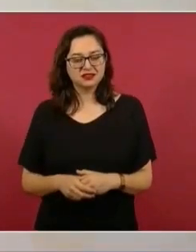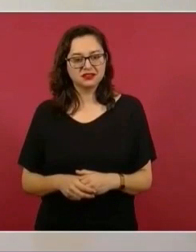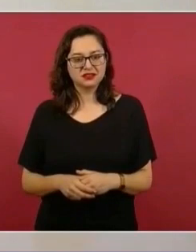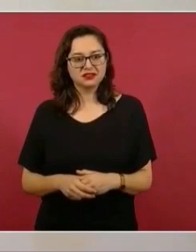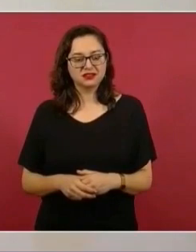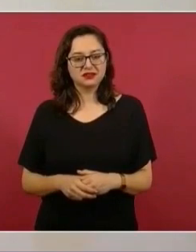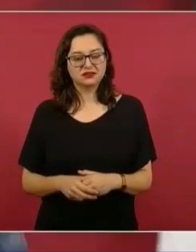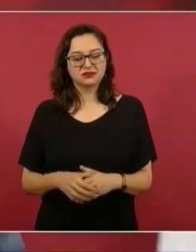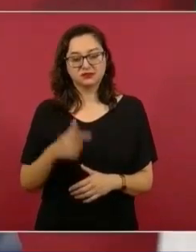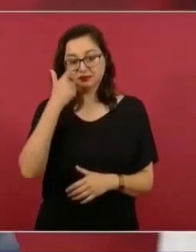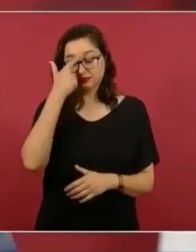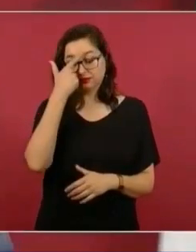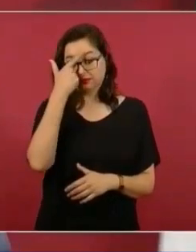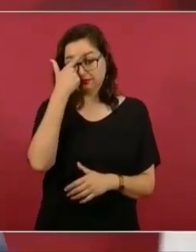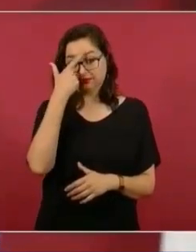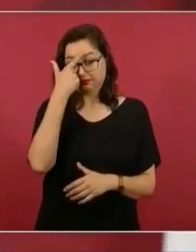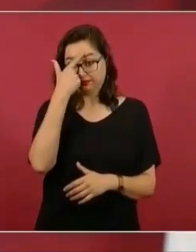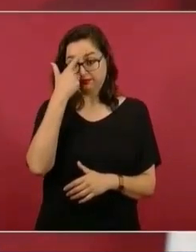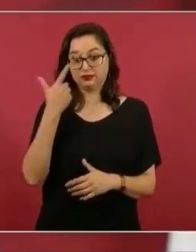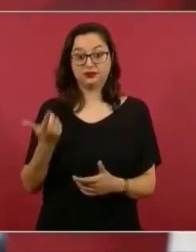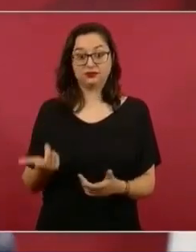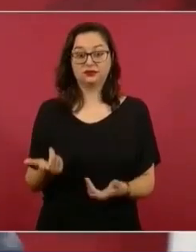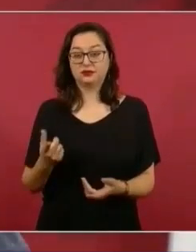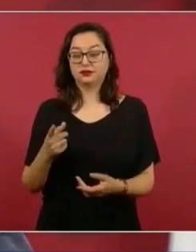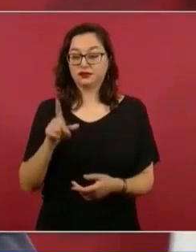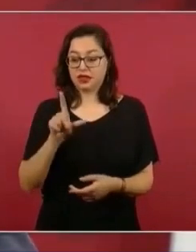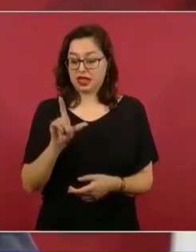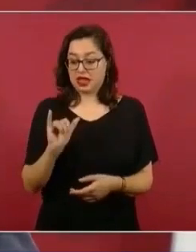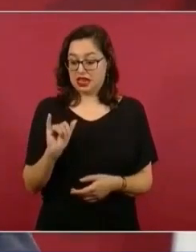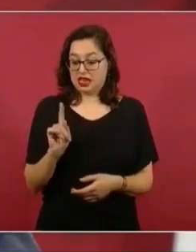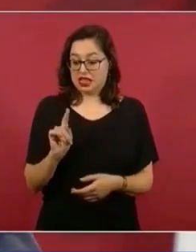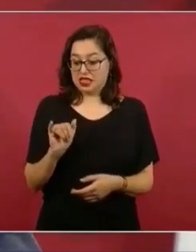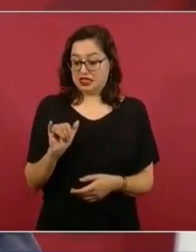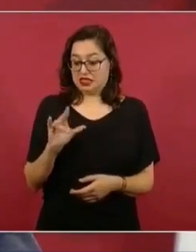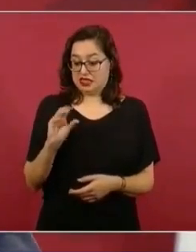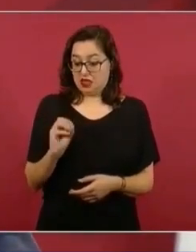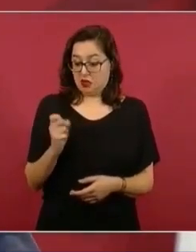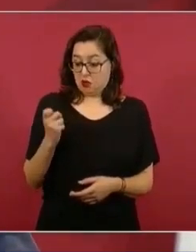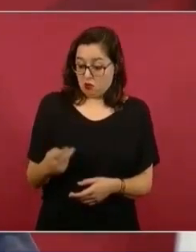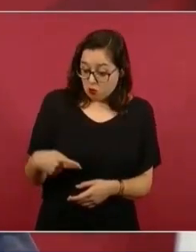en contra de la nacionalización del litio.